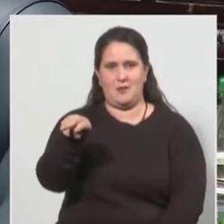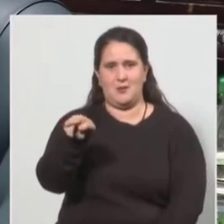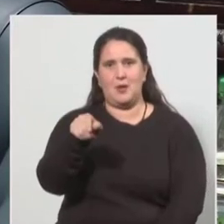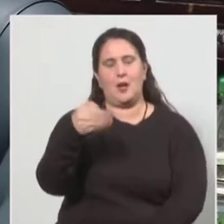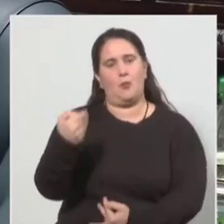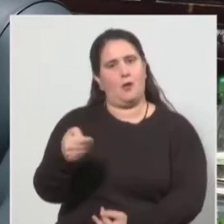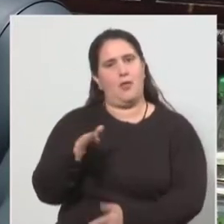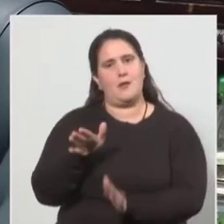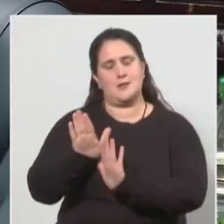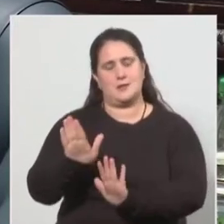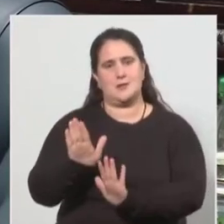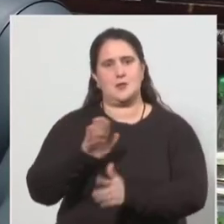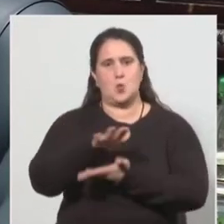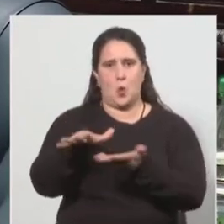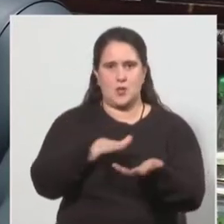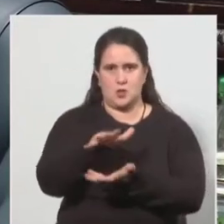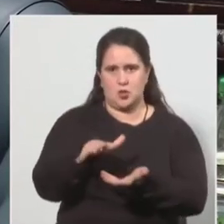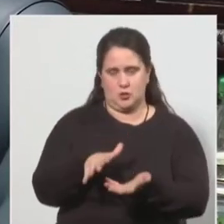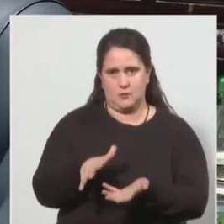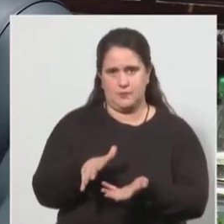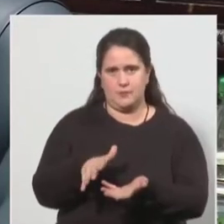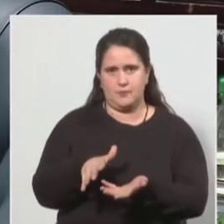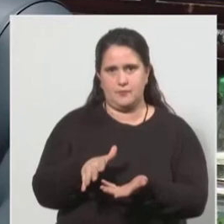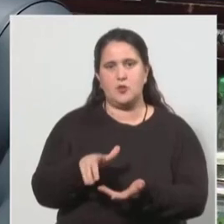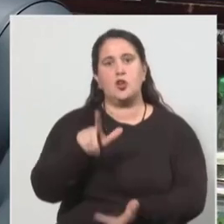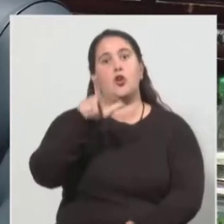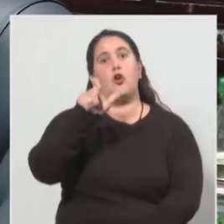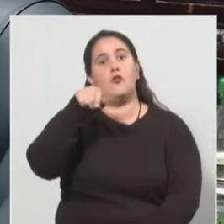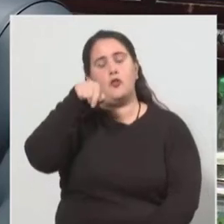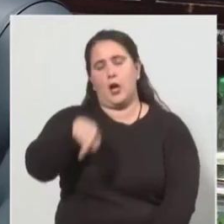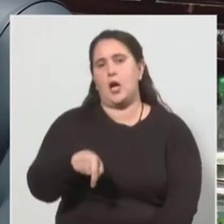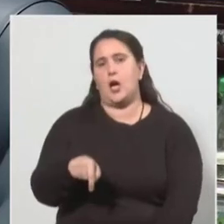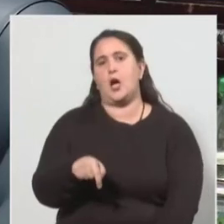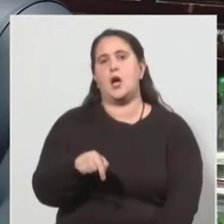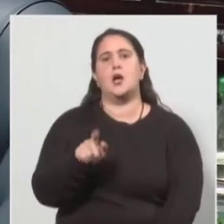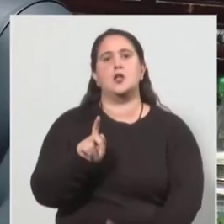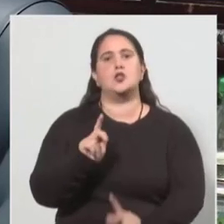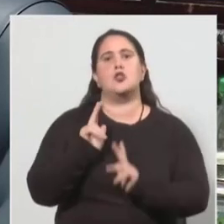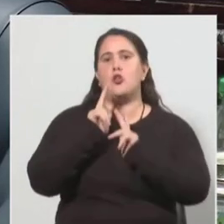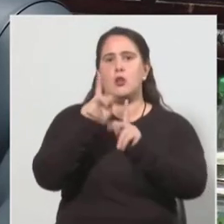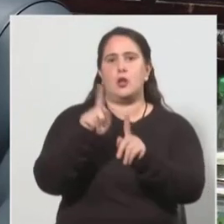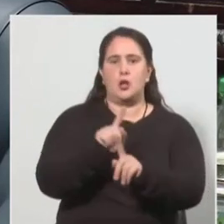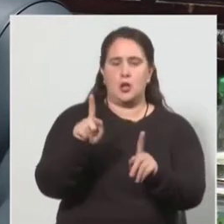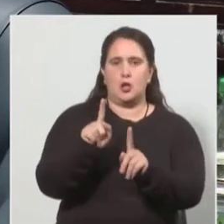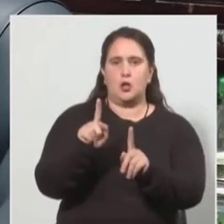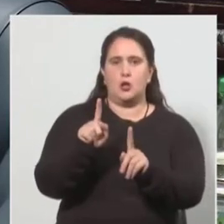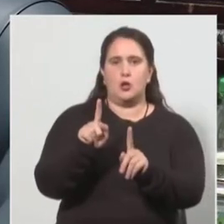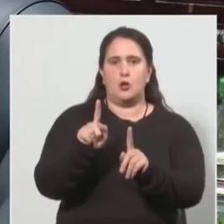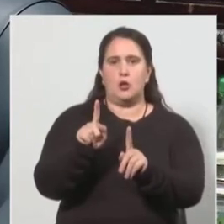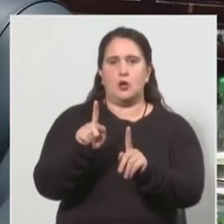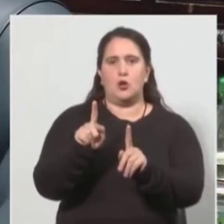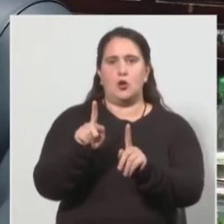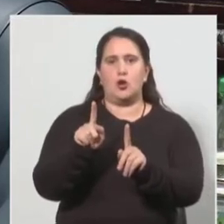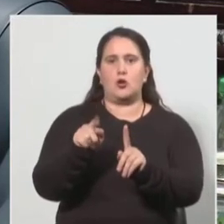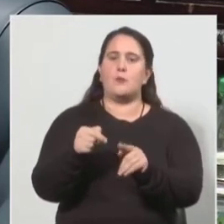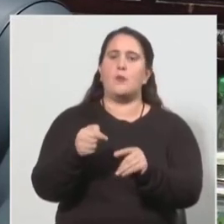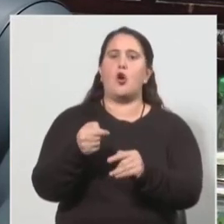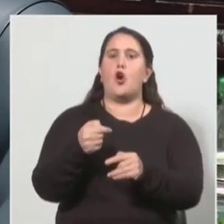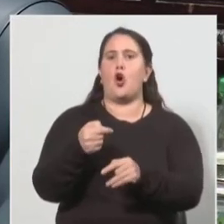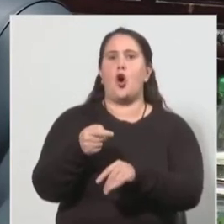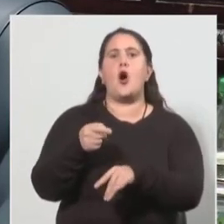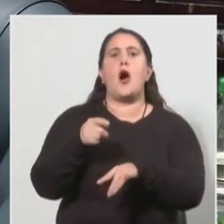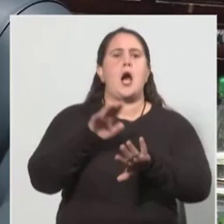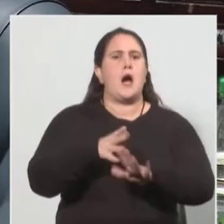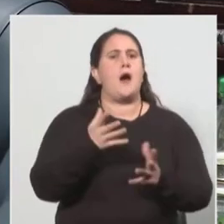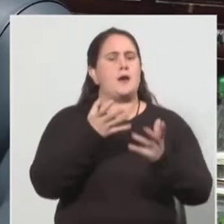lamentable resultado. Ni que hablar que aquí no estamos asignando ningún tipo ni de